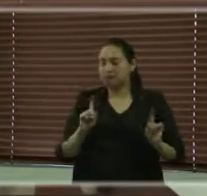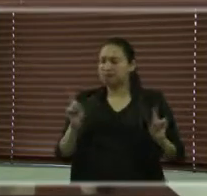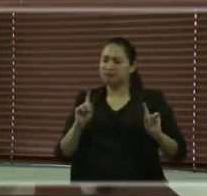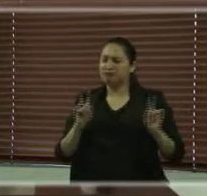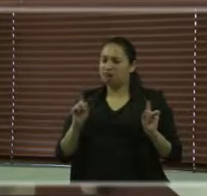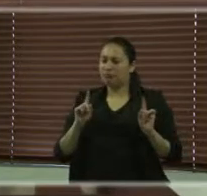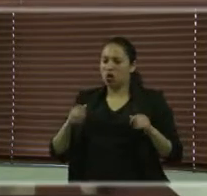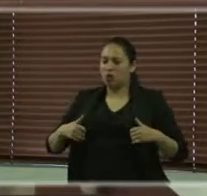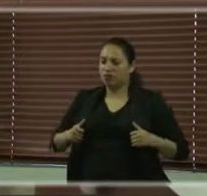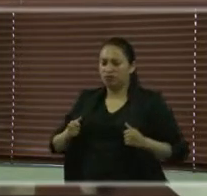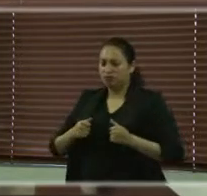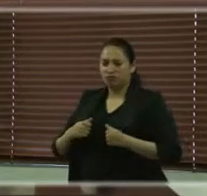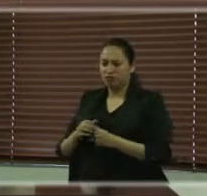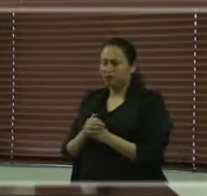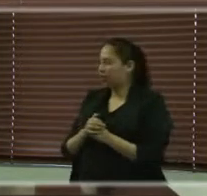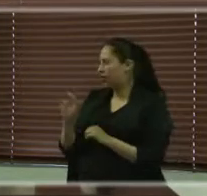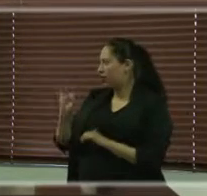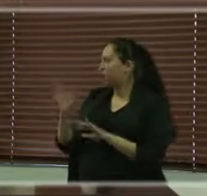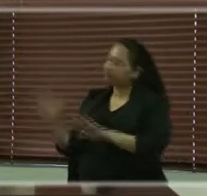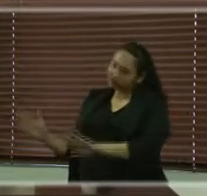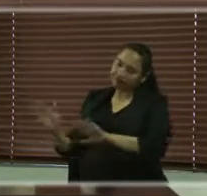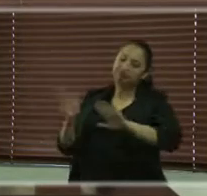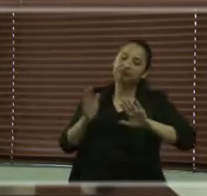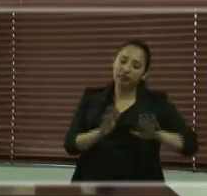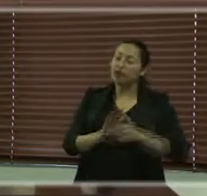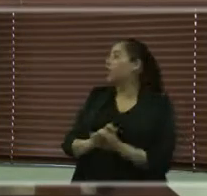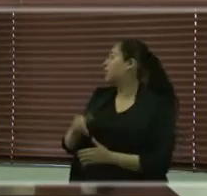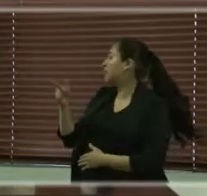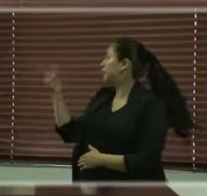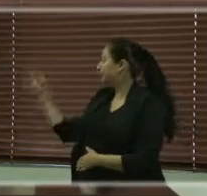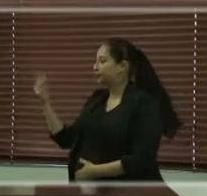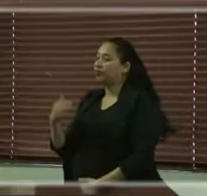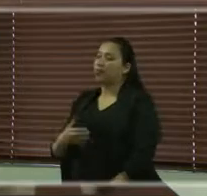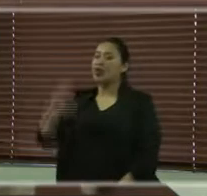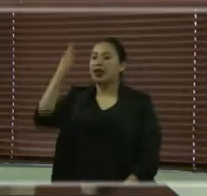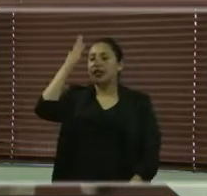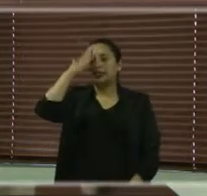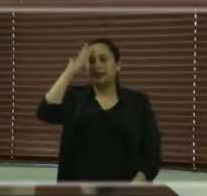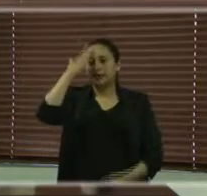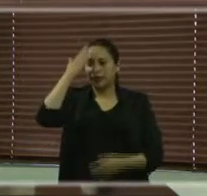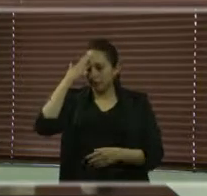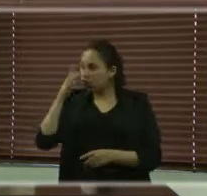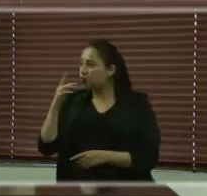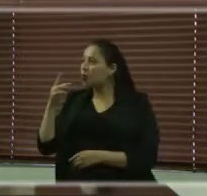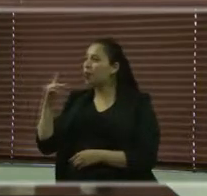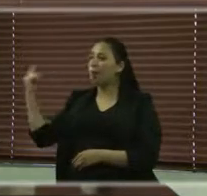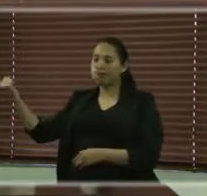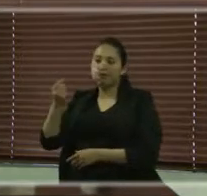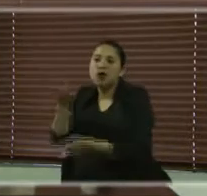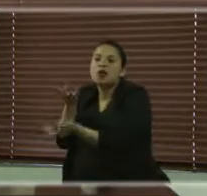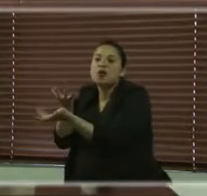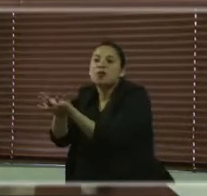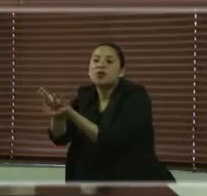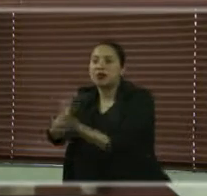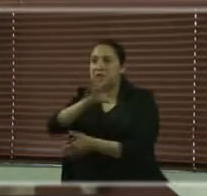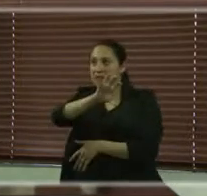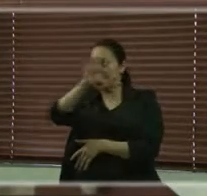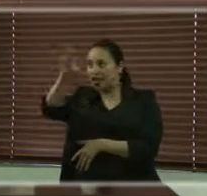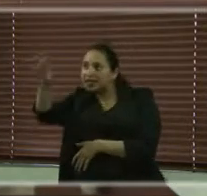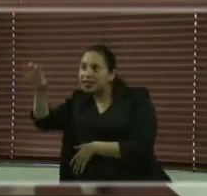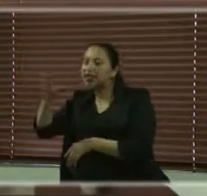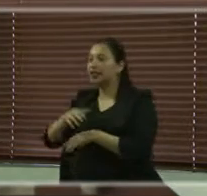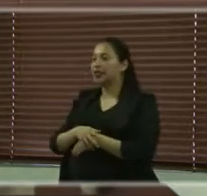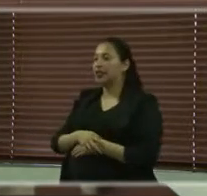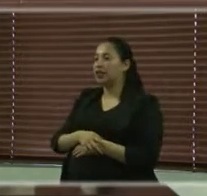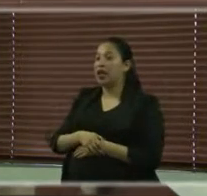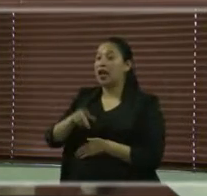y es un tema que además en todas las recomendaciones que ustedes han hecho países está presente la recomendación